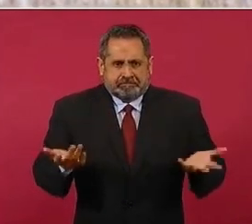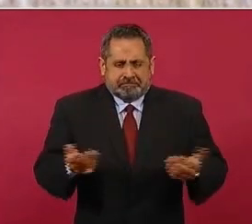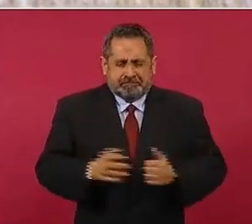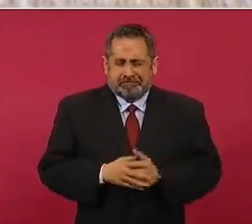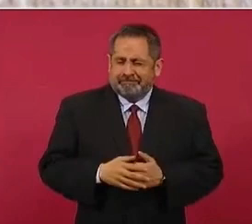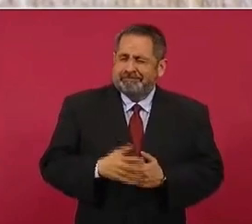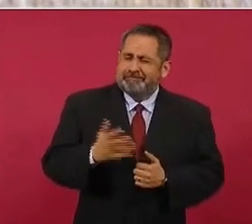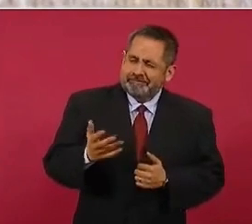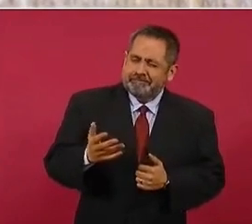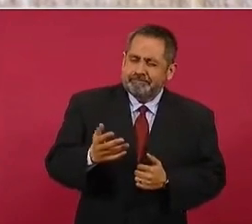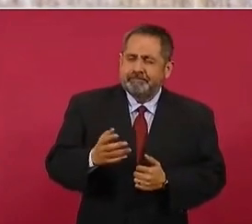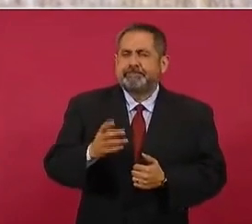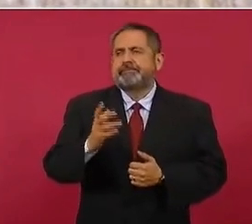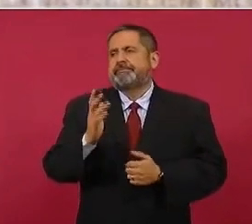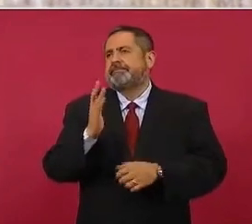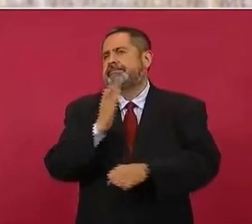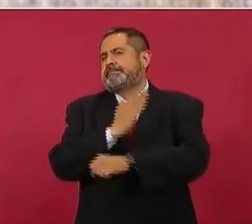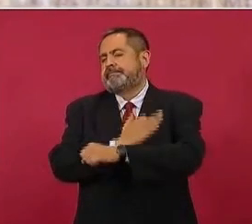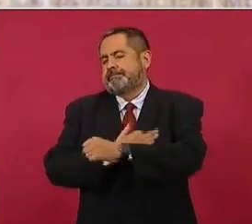Pues fíjense que sí,